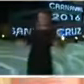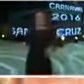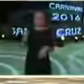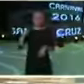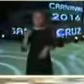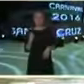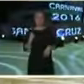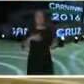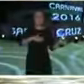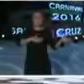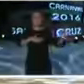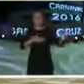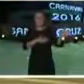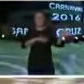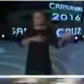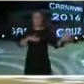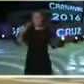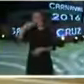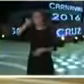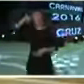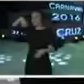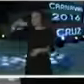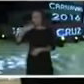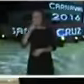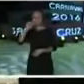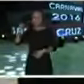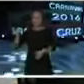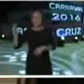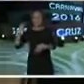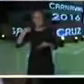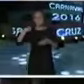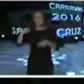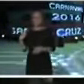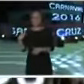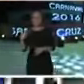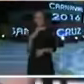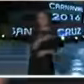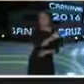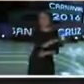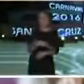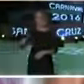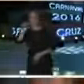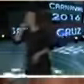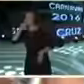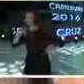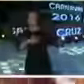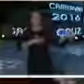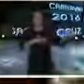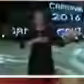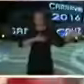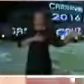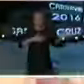bailemos el limón, limón, limón, un chicha y un canarión. No somos